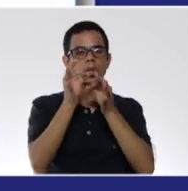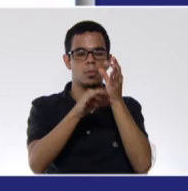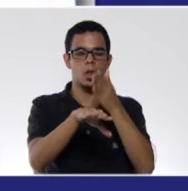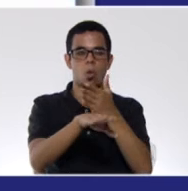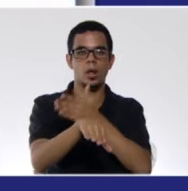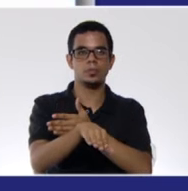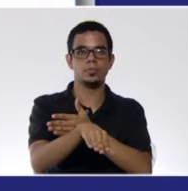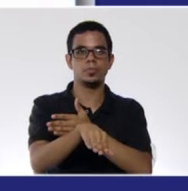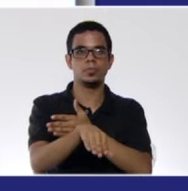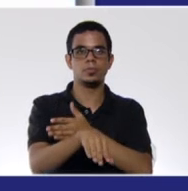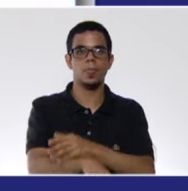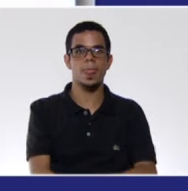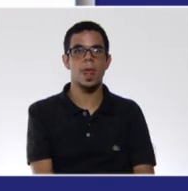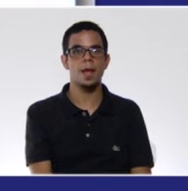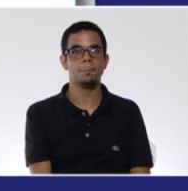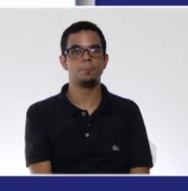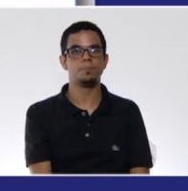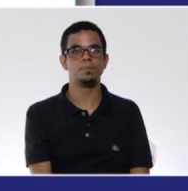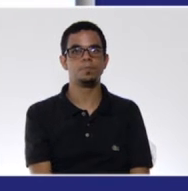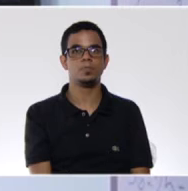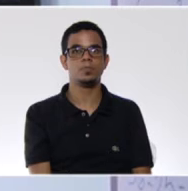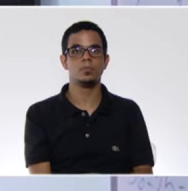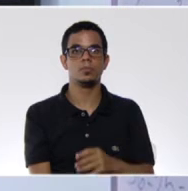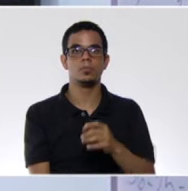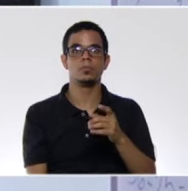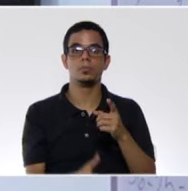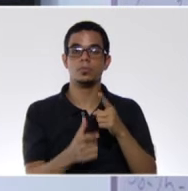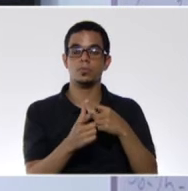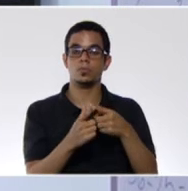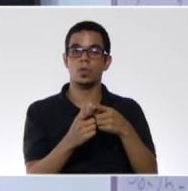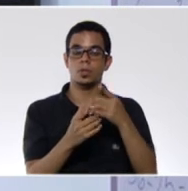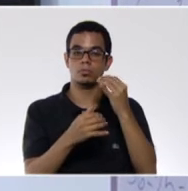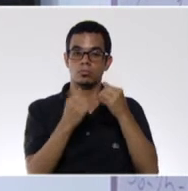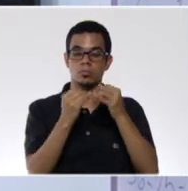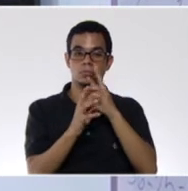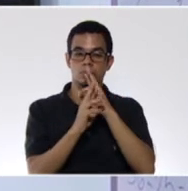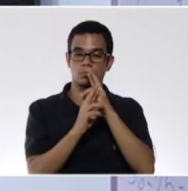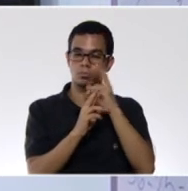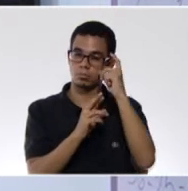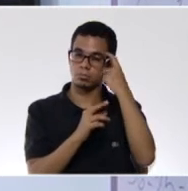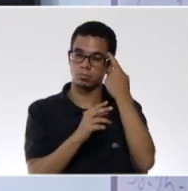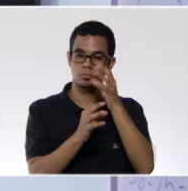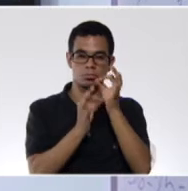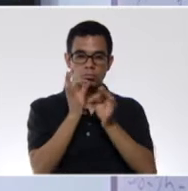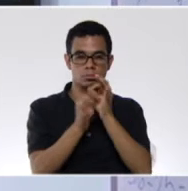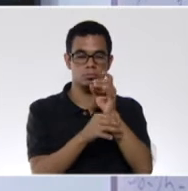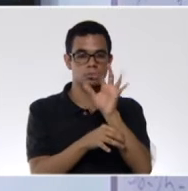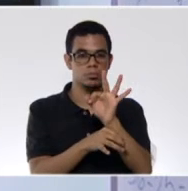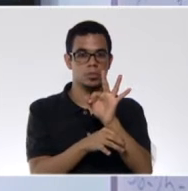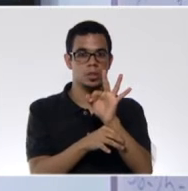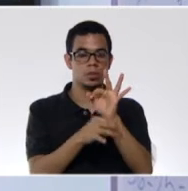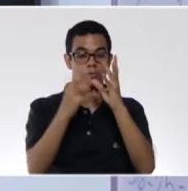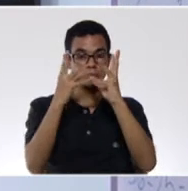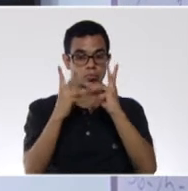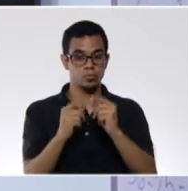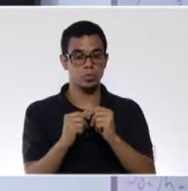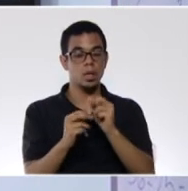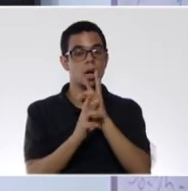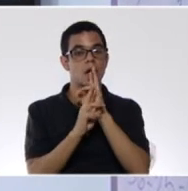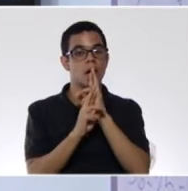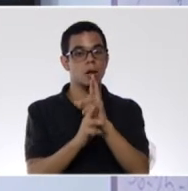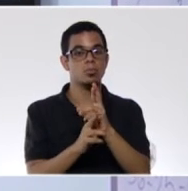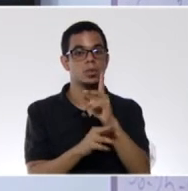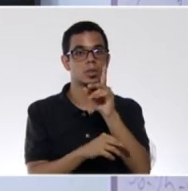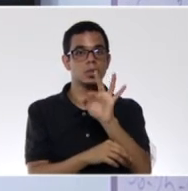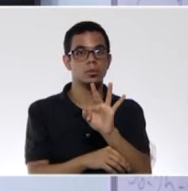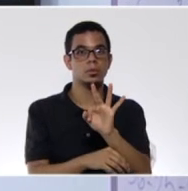en primer lugar sabemos que la razón en la sucesión anterior es 3, por lo que cuando realicemos los cálculos nos tiene que dar 3. Conocemos